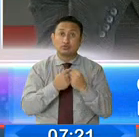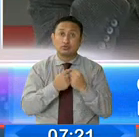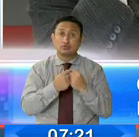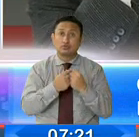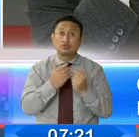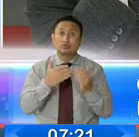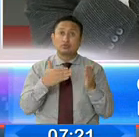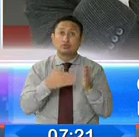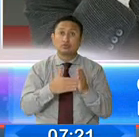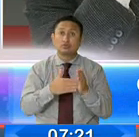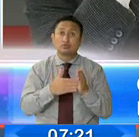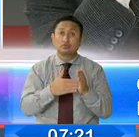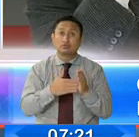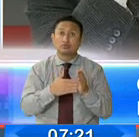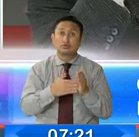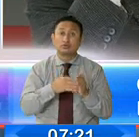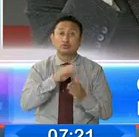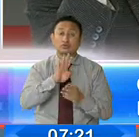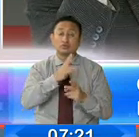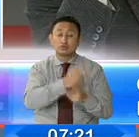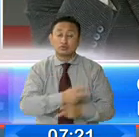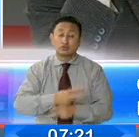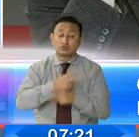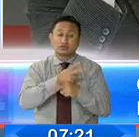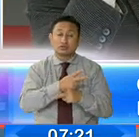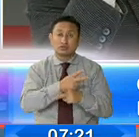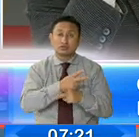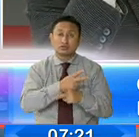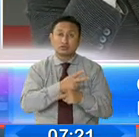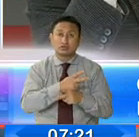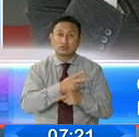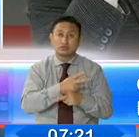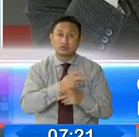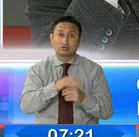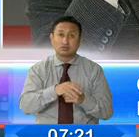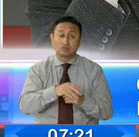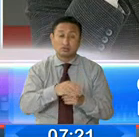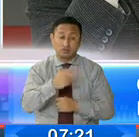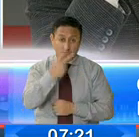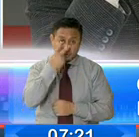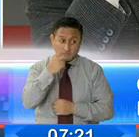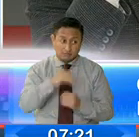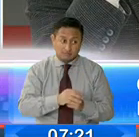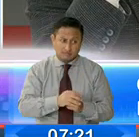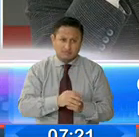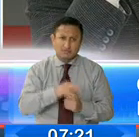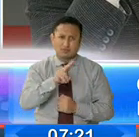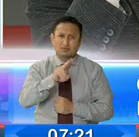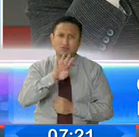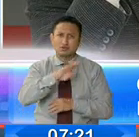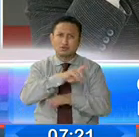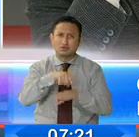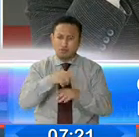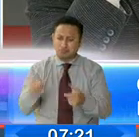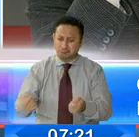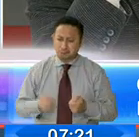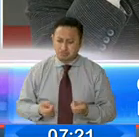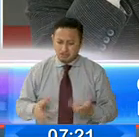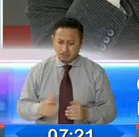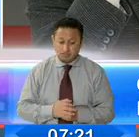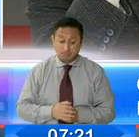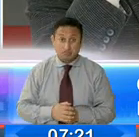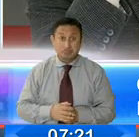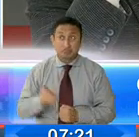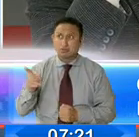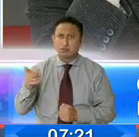contra de los 4 consejeros. Correcto. Y veo que se admite en 24 horas. ¡Qué agilidad! Qué bueno